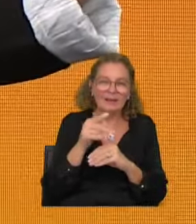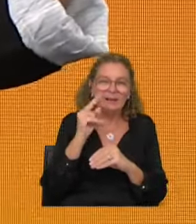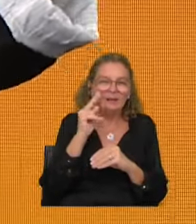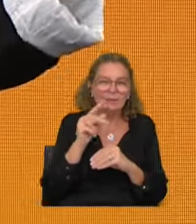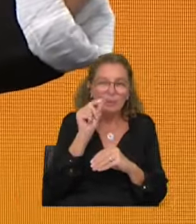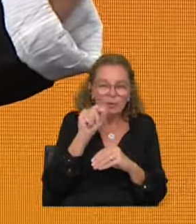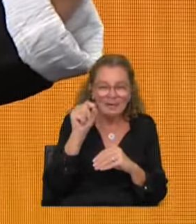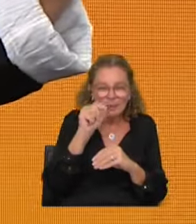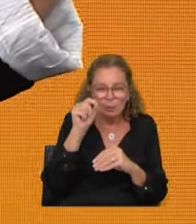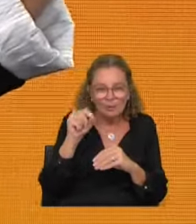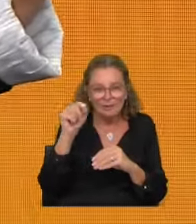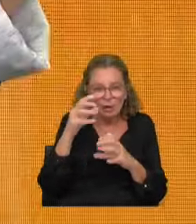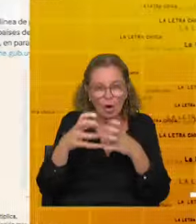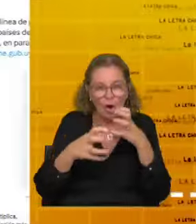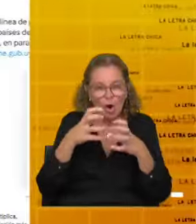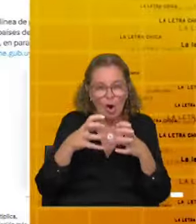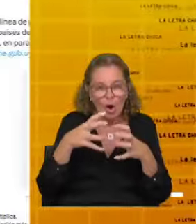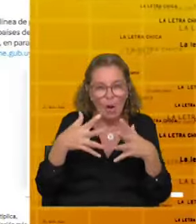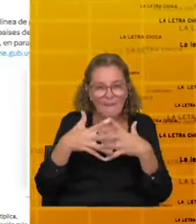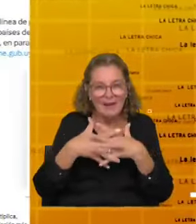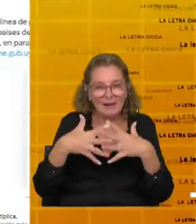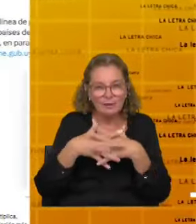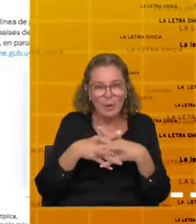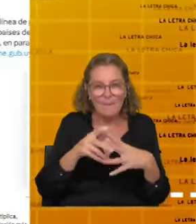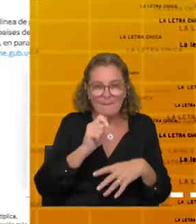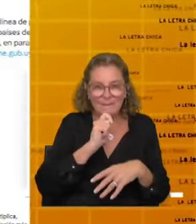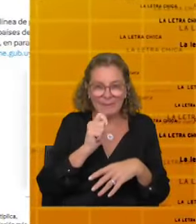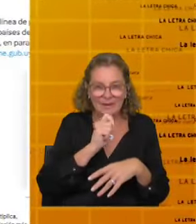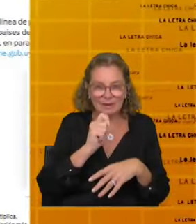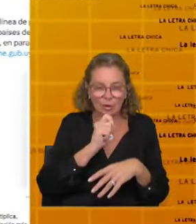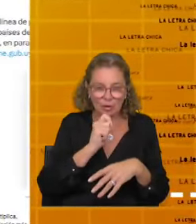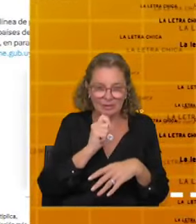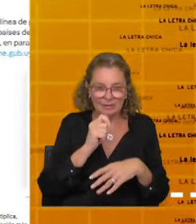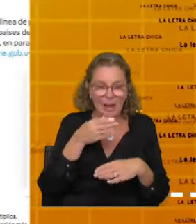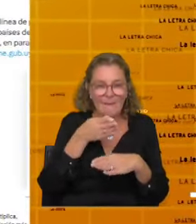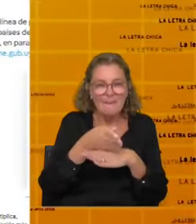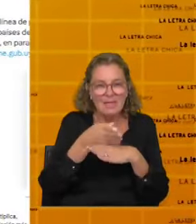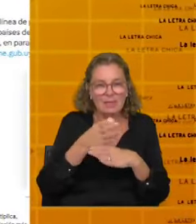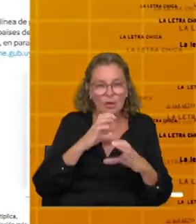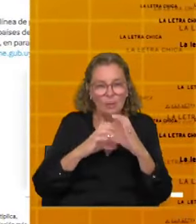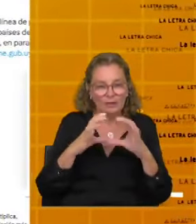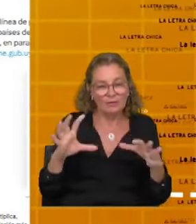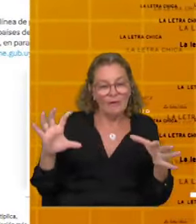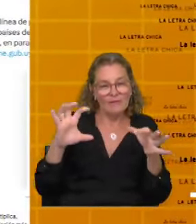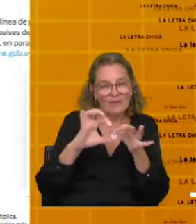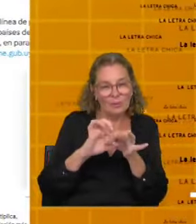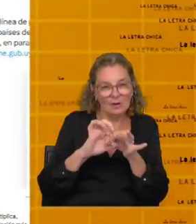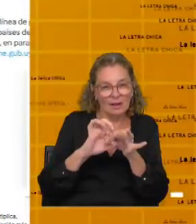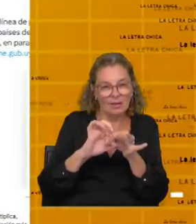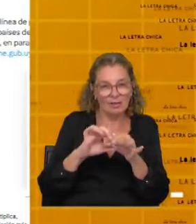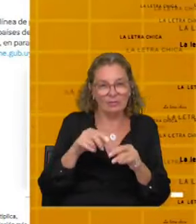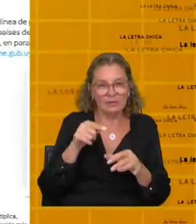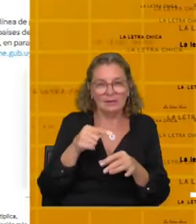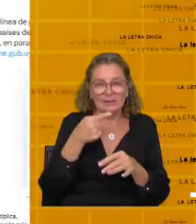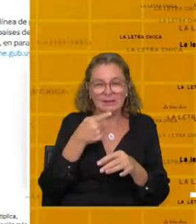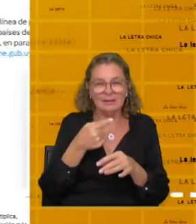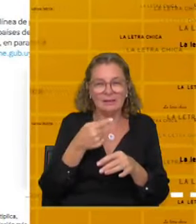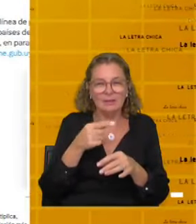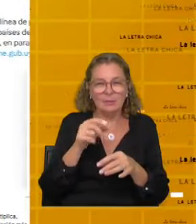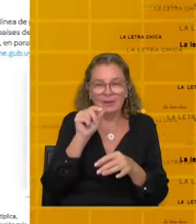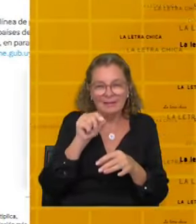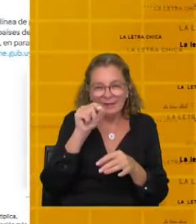circulitos que están en en marrón son eh periodistas medios de comunicación actores vinculados o figuras vinculadas a los medios de comunicación después los